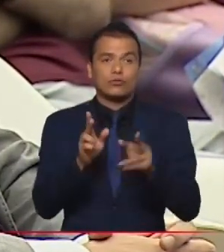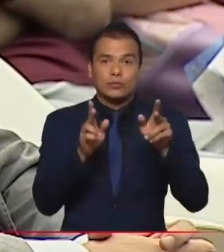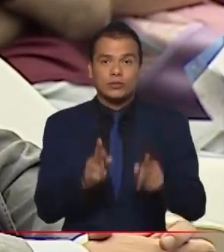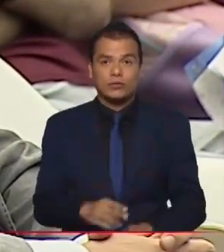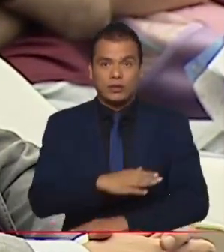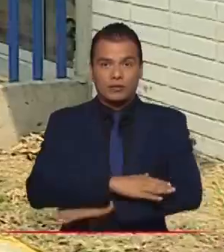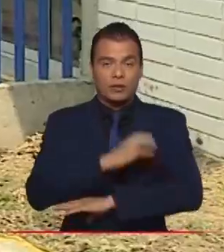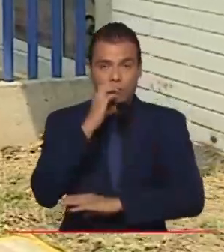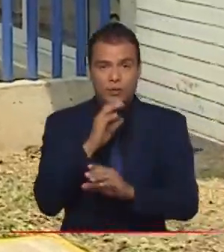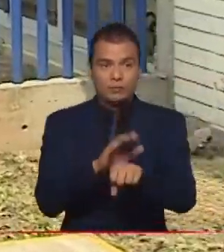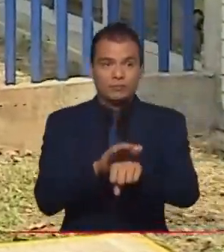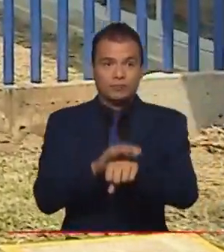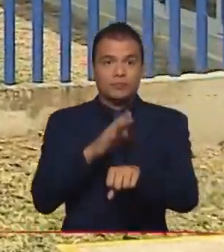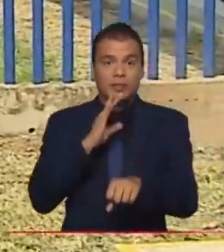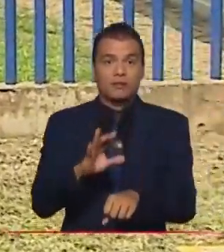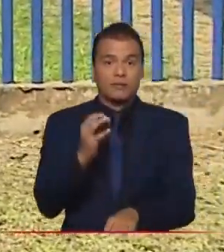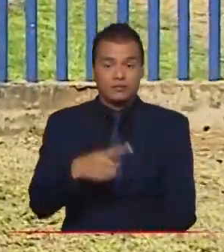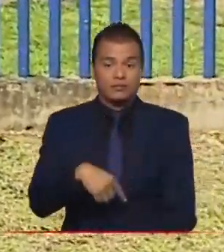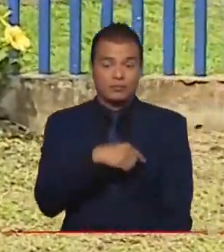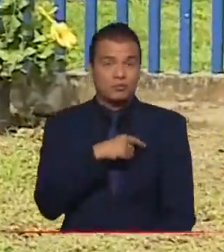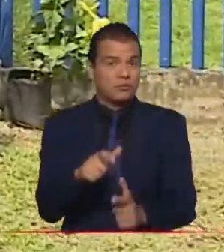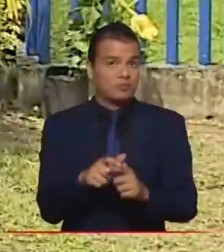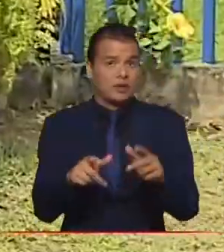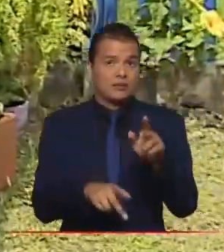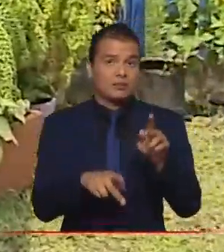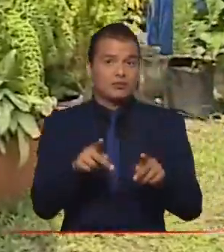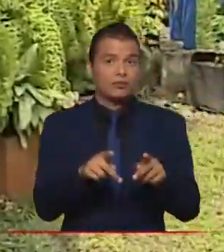su país hoy es el primer empleador extranjero en